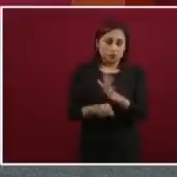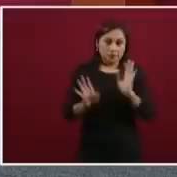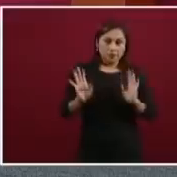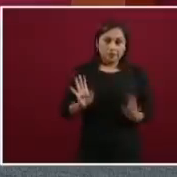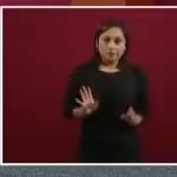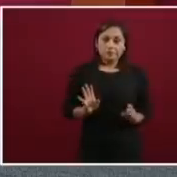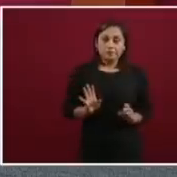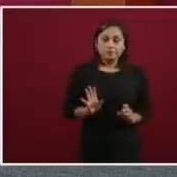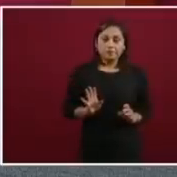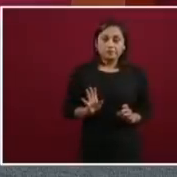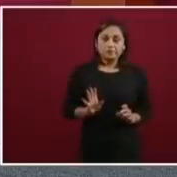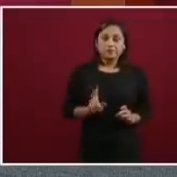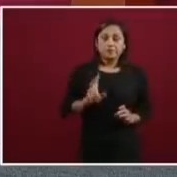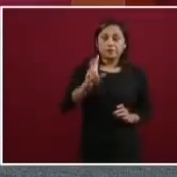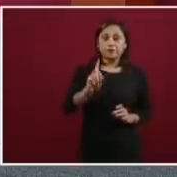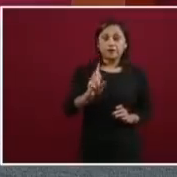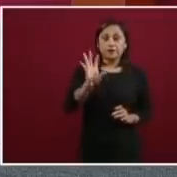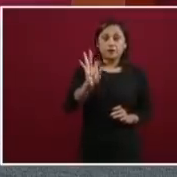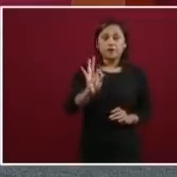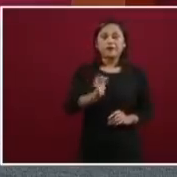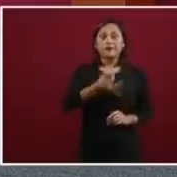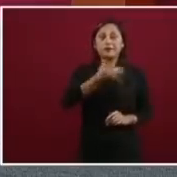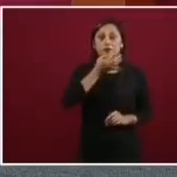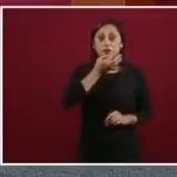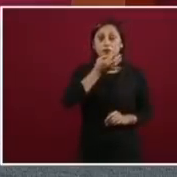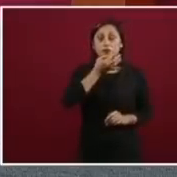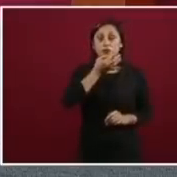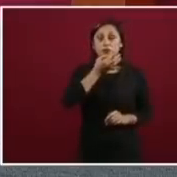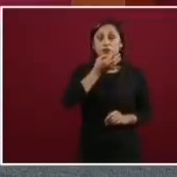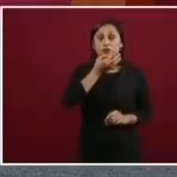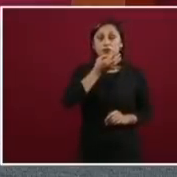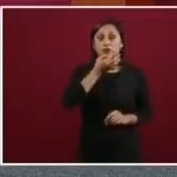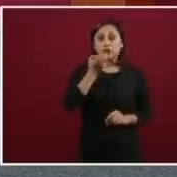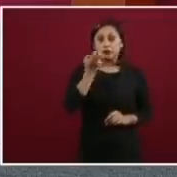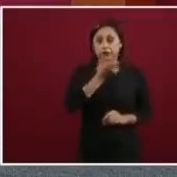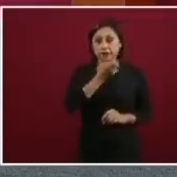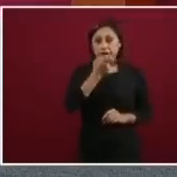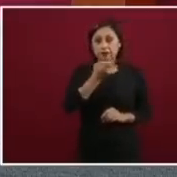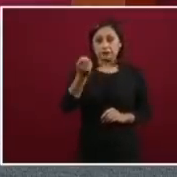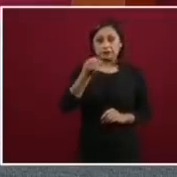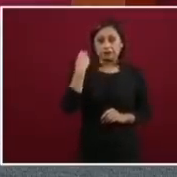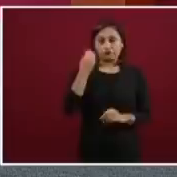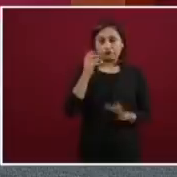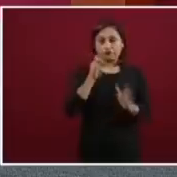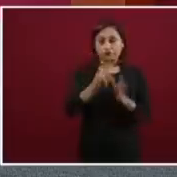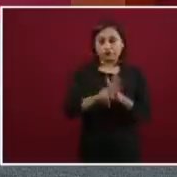30 40 minutos que tarda esa exposición